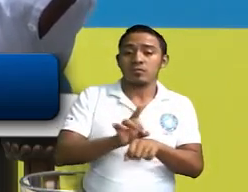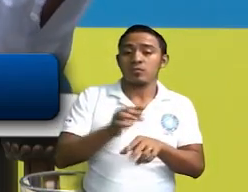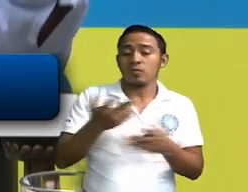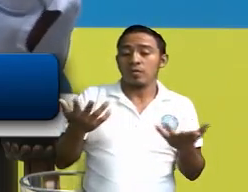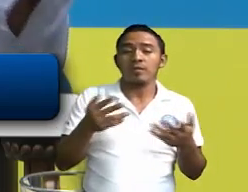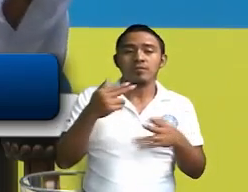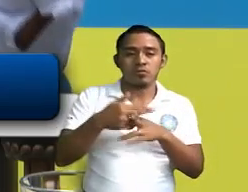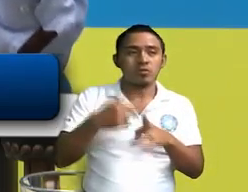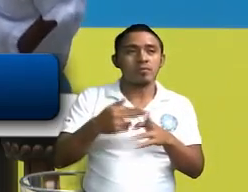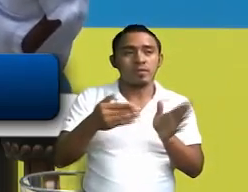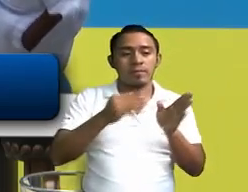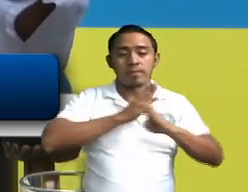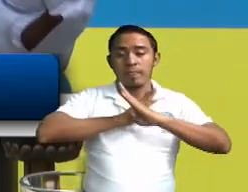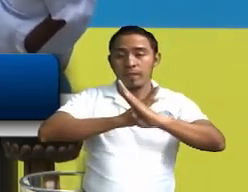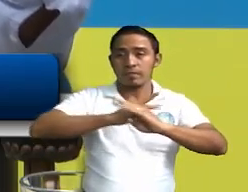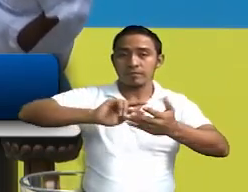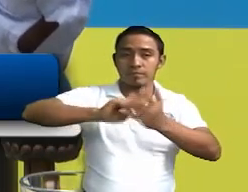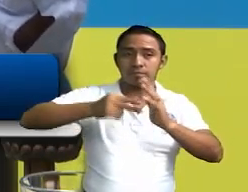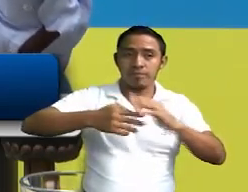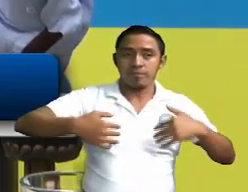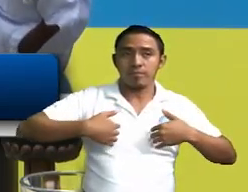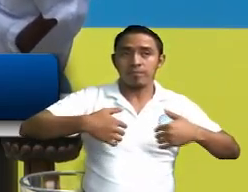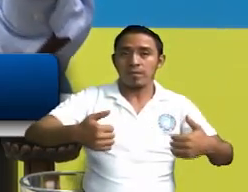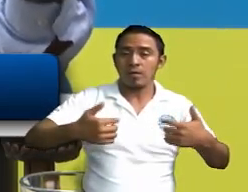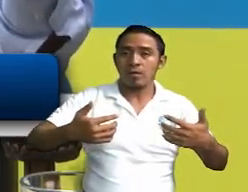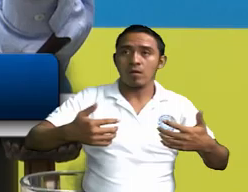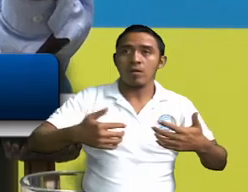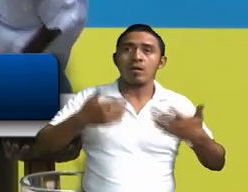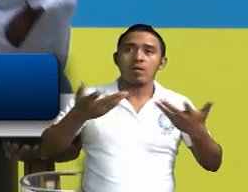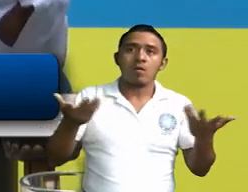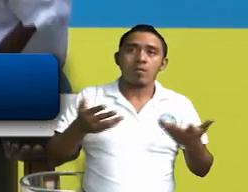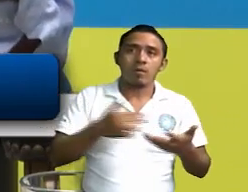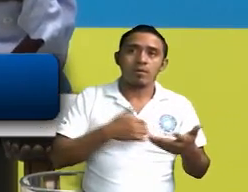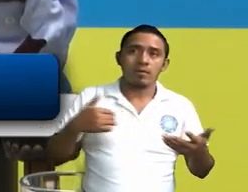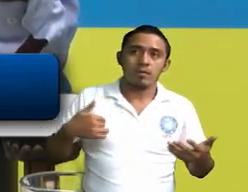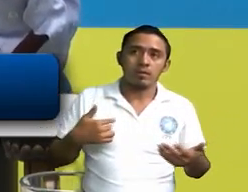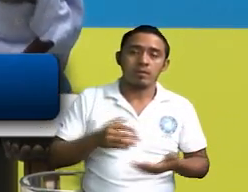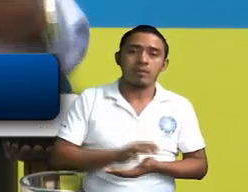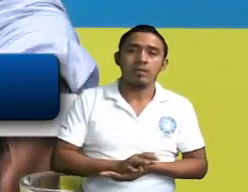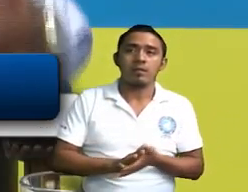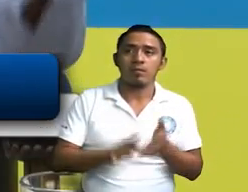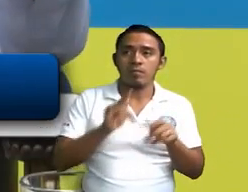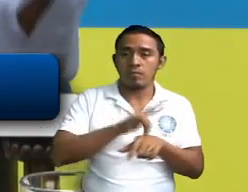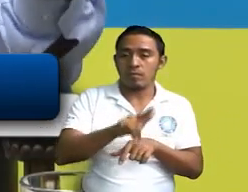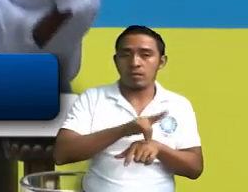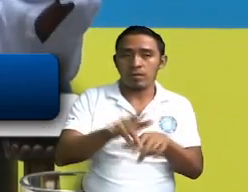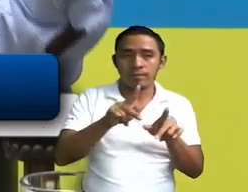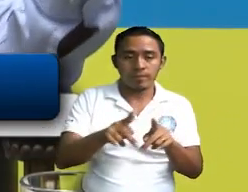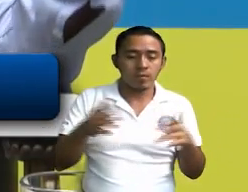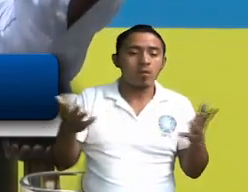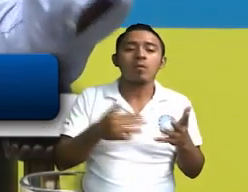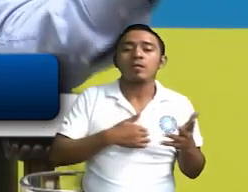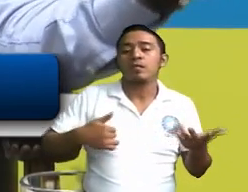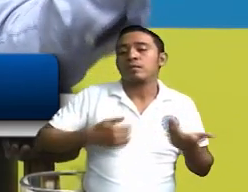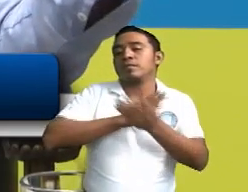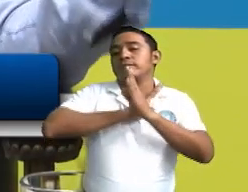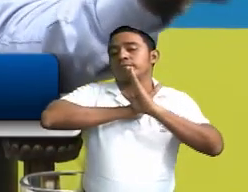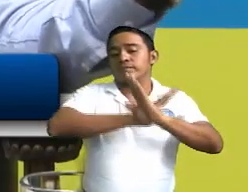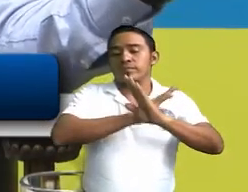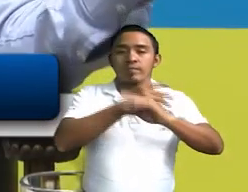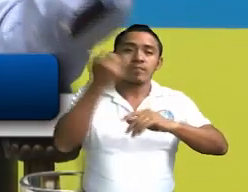precisamente porque buscamos prevenir aquellos padecimientos que puedan afectar a la población nicaragüense. ¿Cómo nosotros podemos prevenir